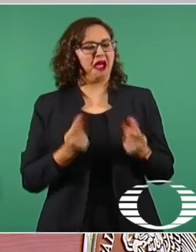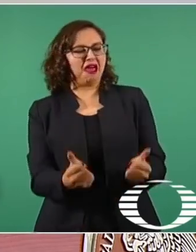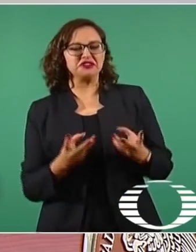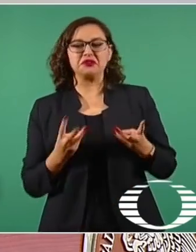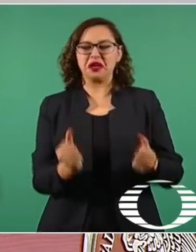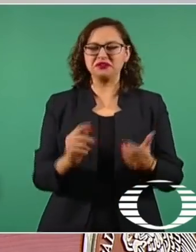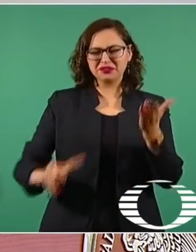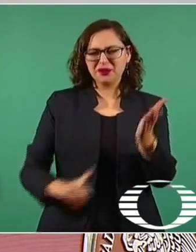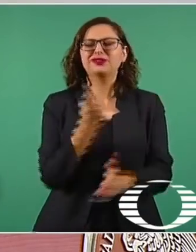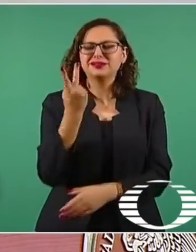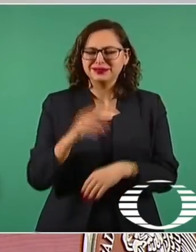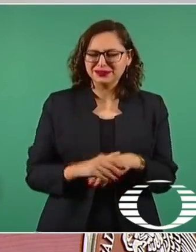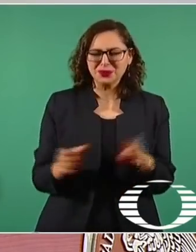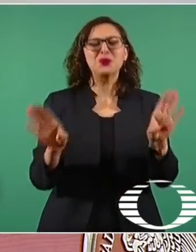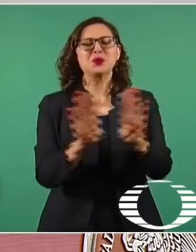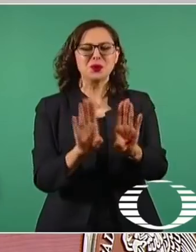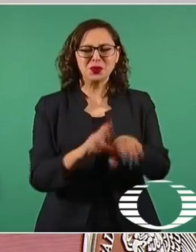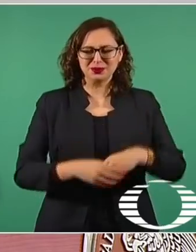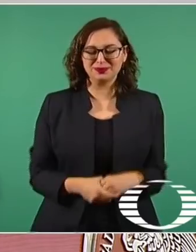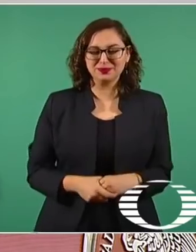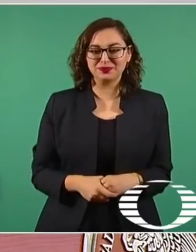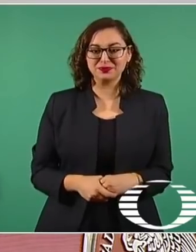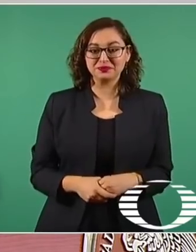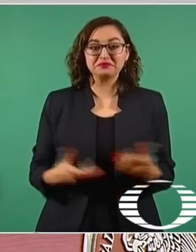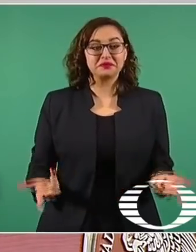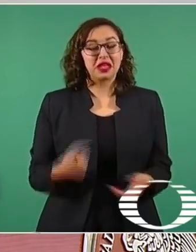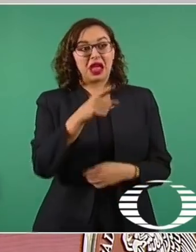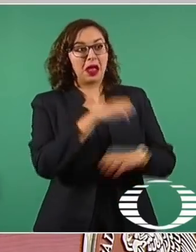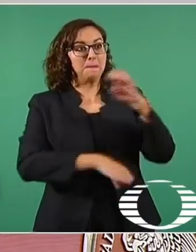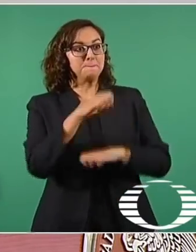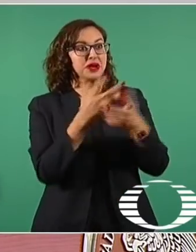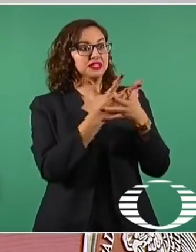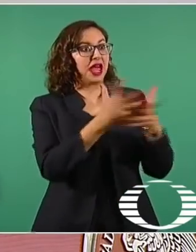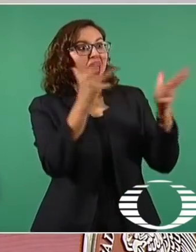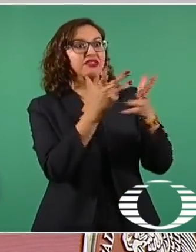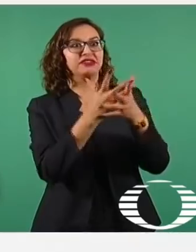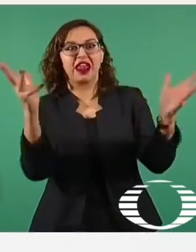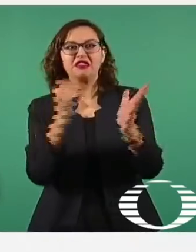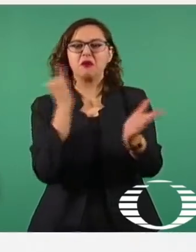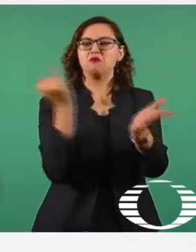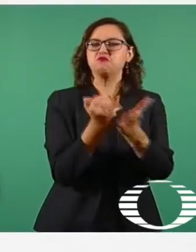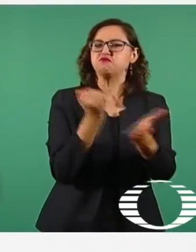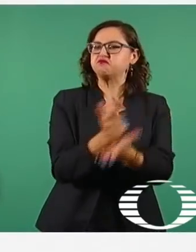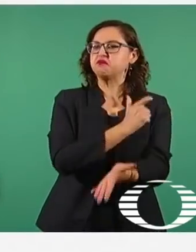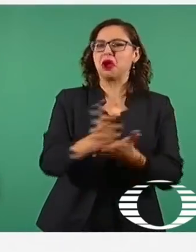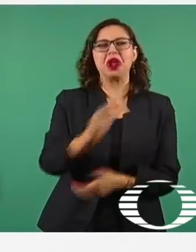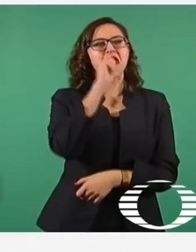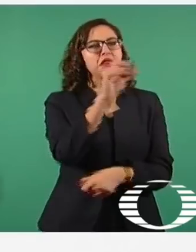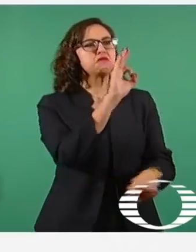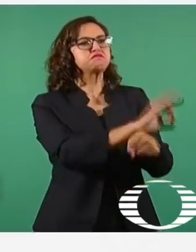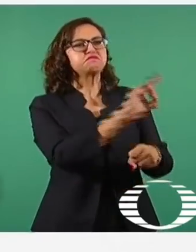gobierno? ¿Cómo regresar a la condonación de impuestos a las grandes corporaciones económicas